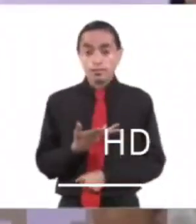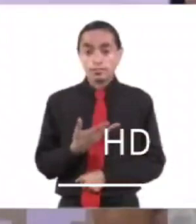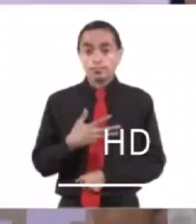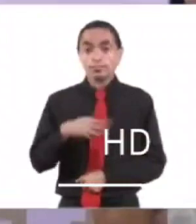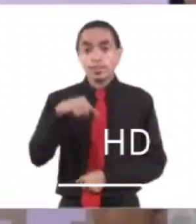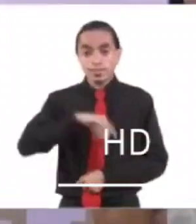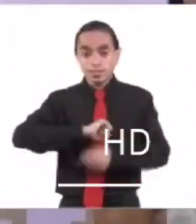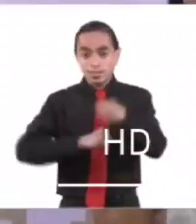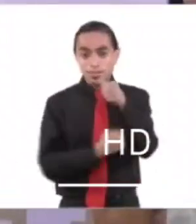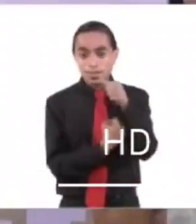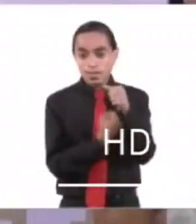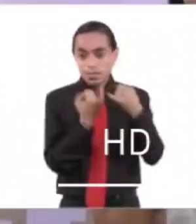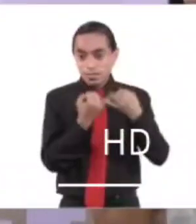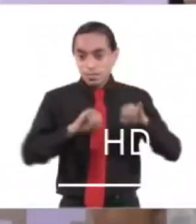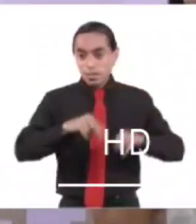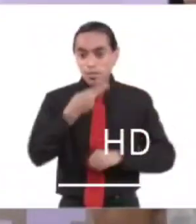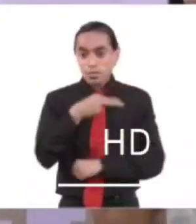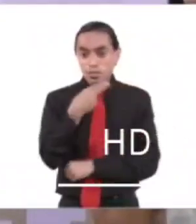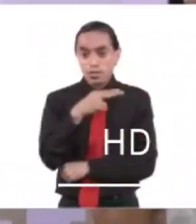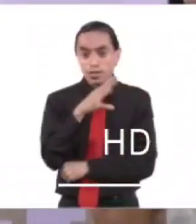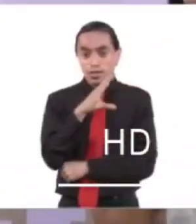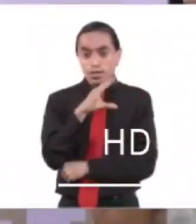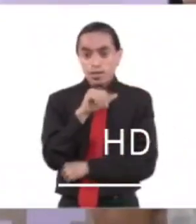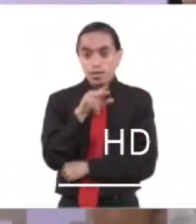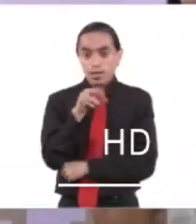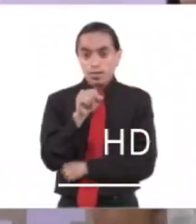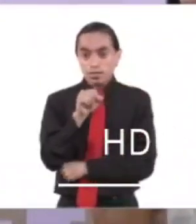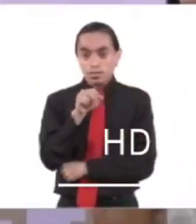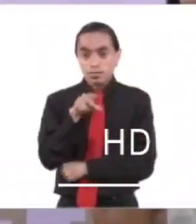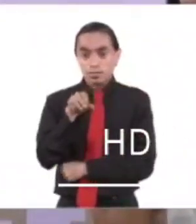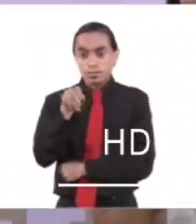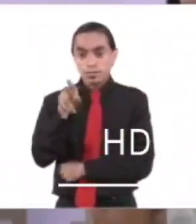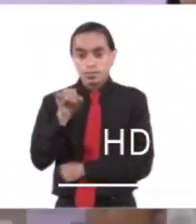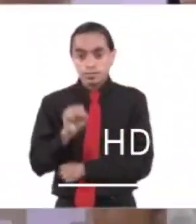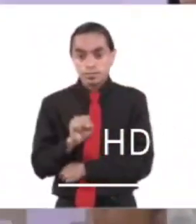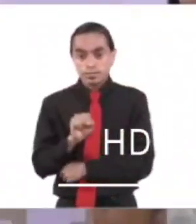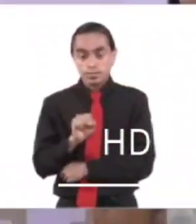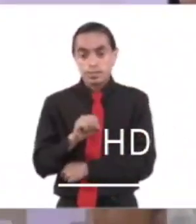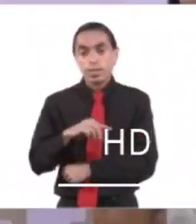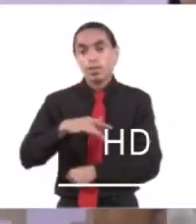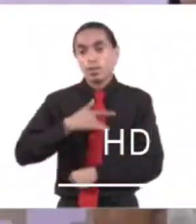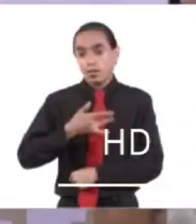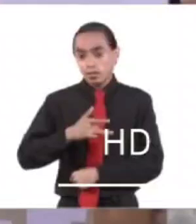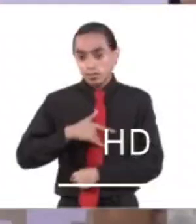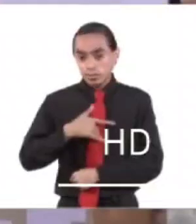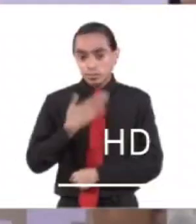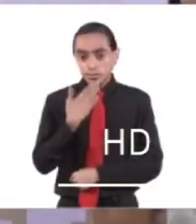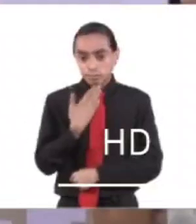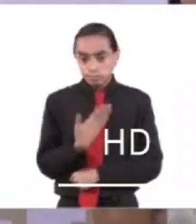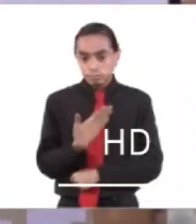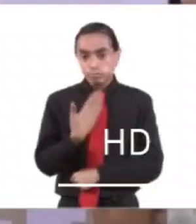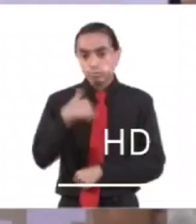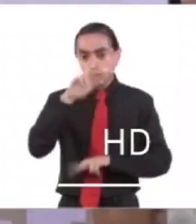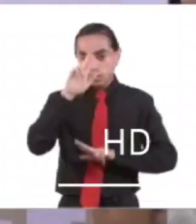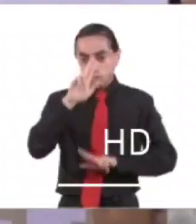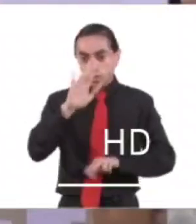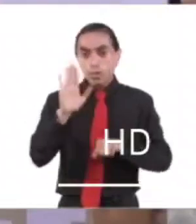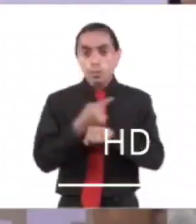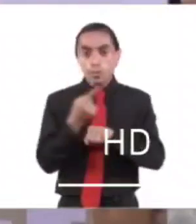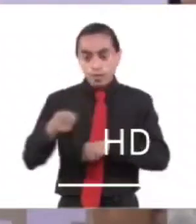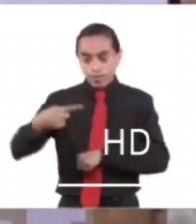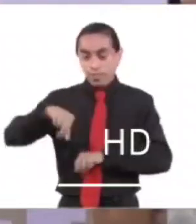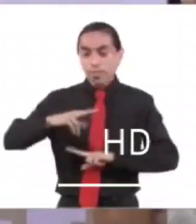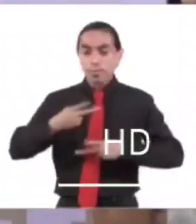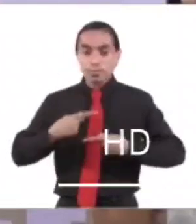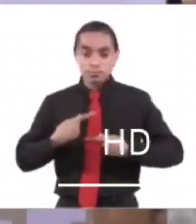este Pilares Carlos Monsiváis. Es para mí este honor porque pues contamos con una serie de invitados